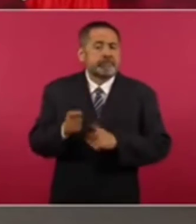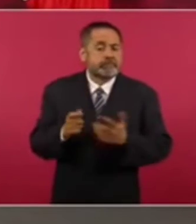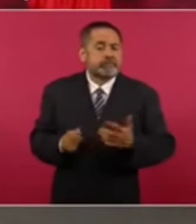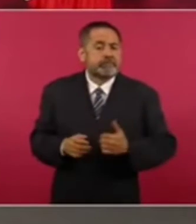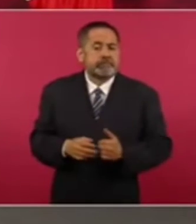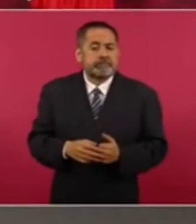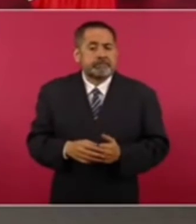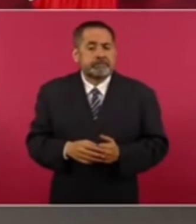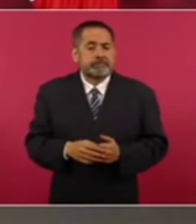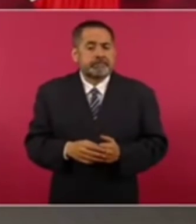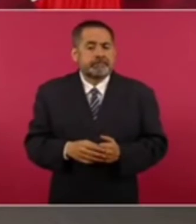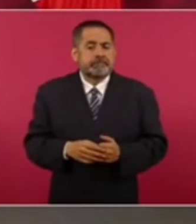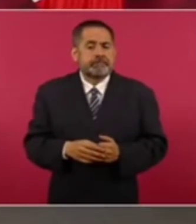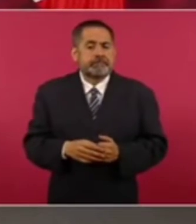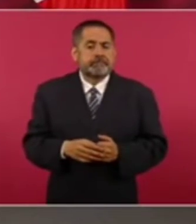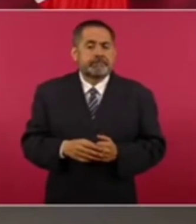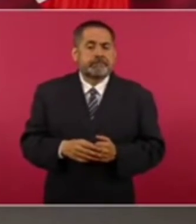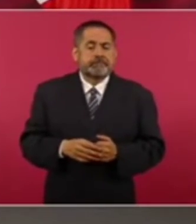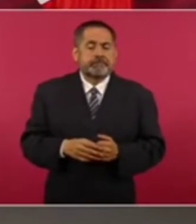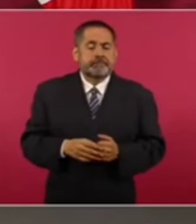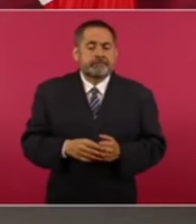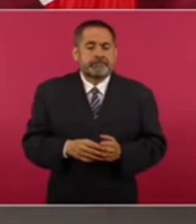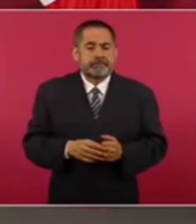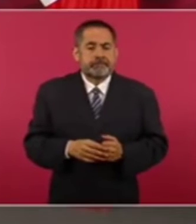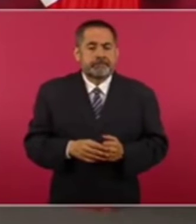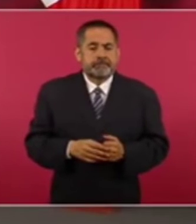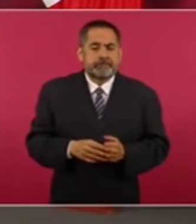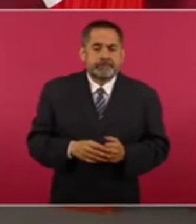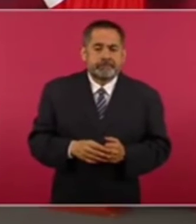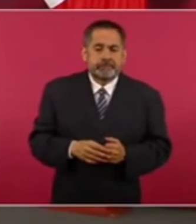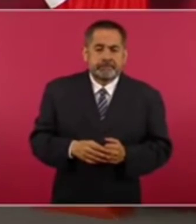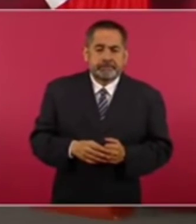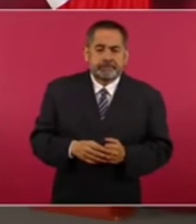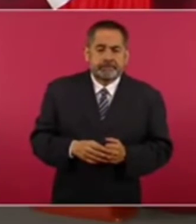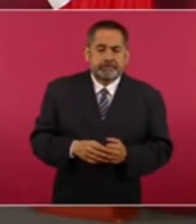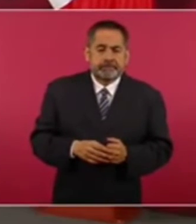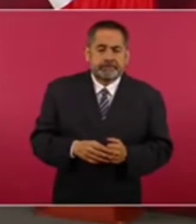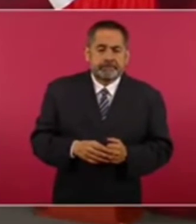porque los estaríamos